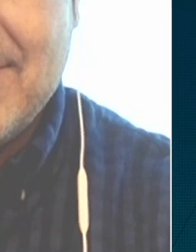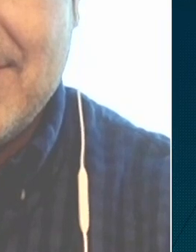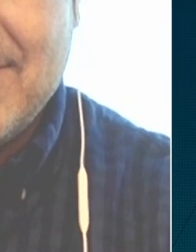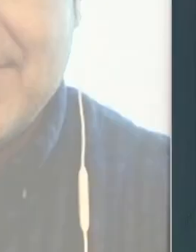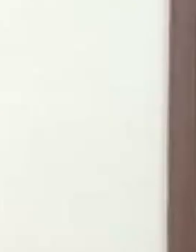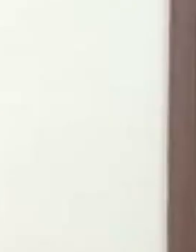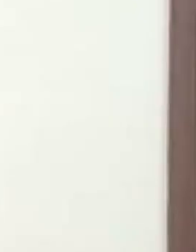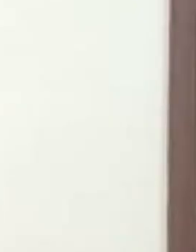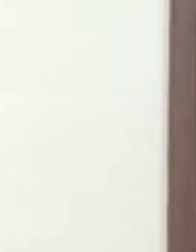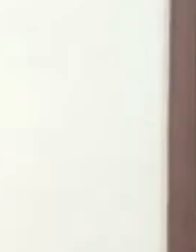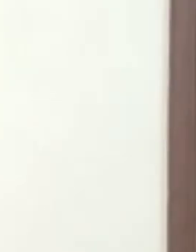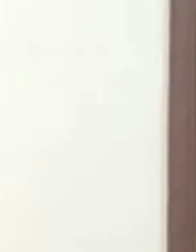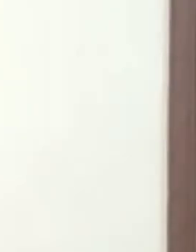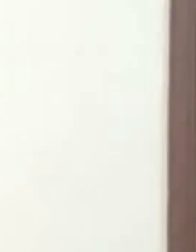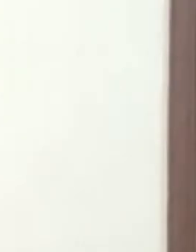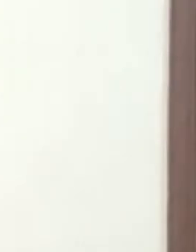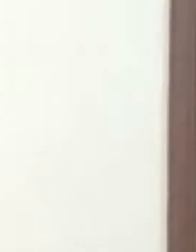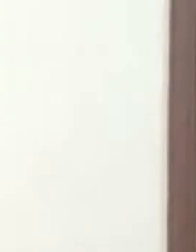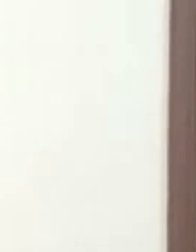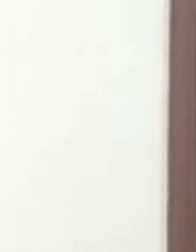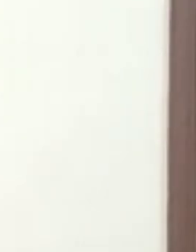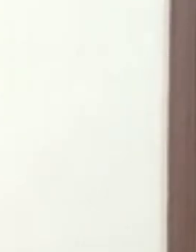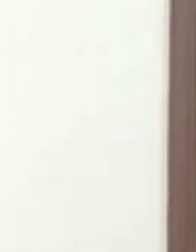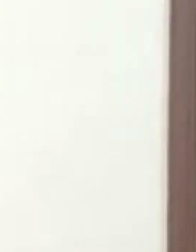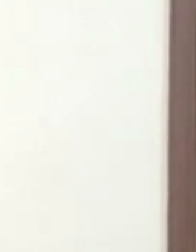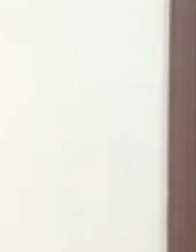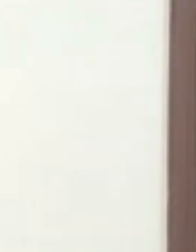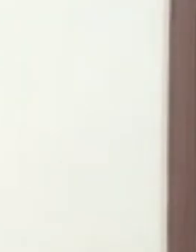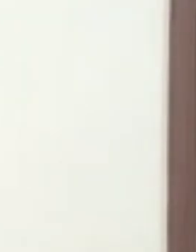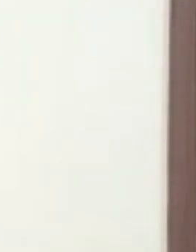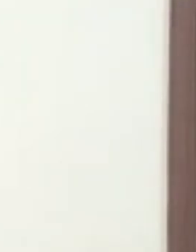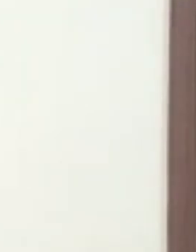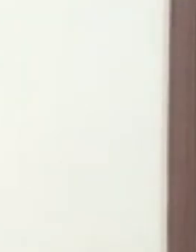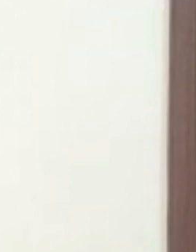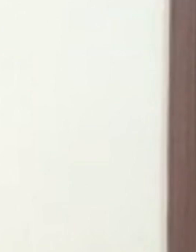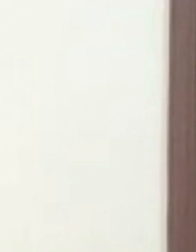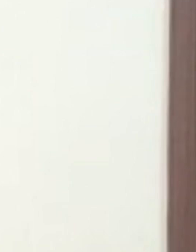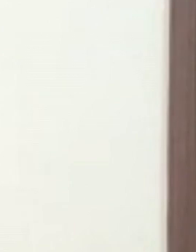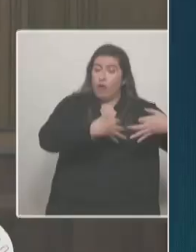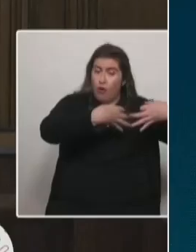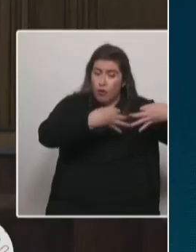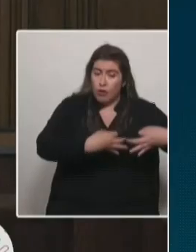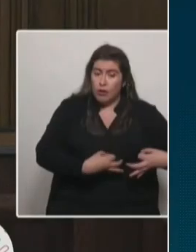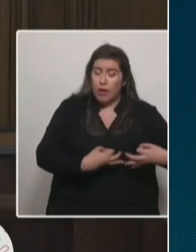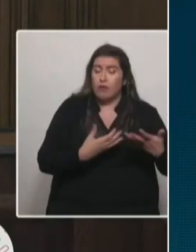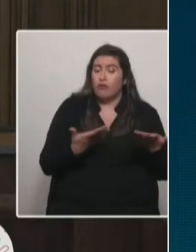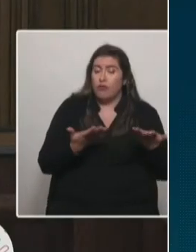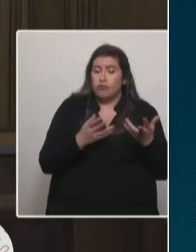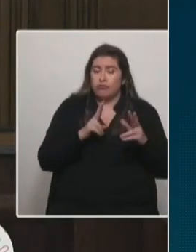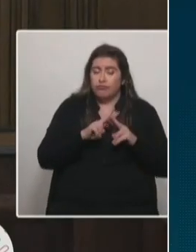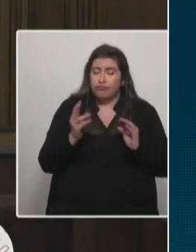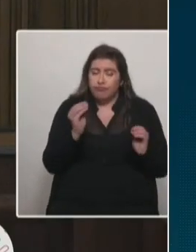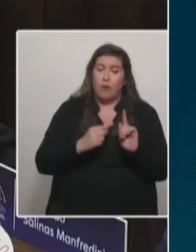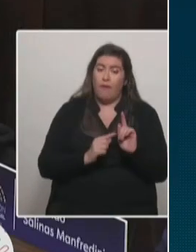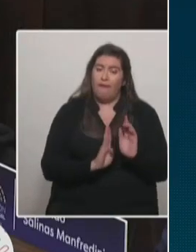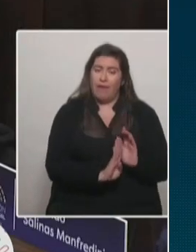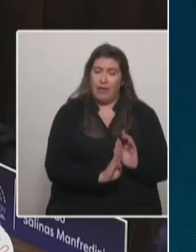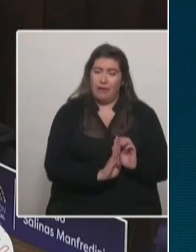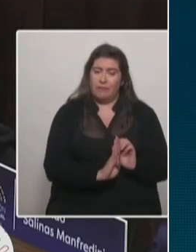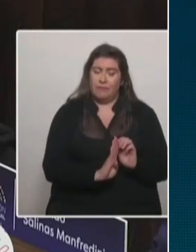metido en el momento probablemente cuando ya pasó un tiempo y ve hacia atrás voy a poder hacer una mejor evolución